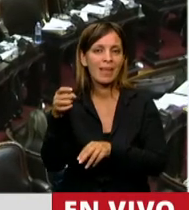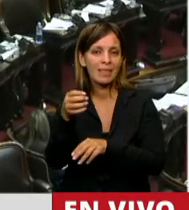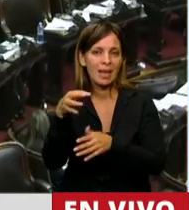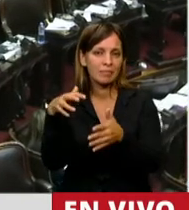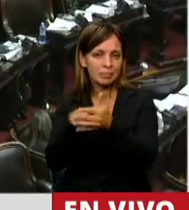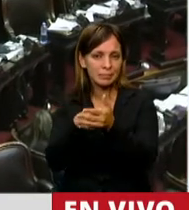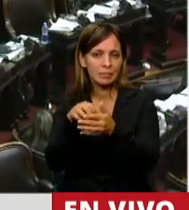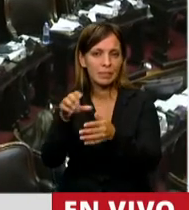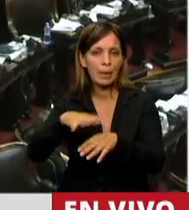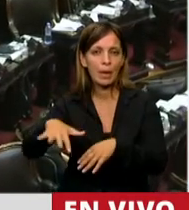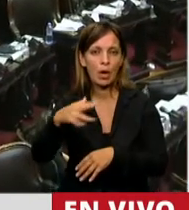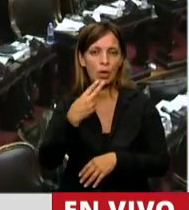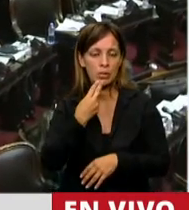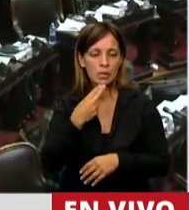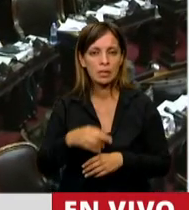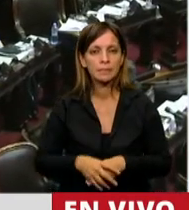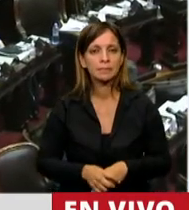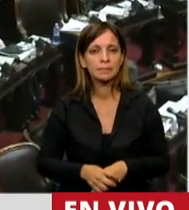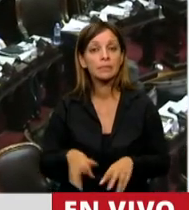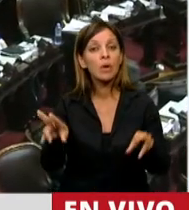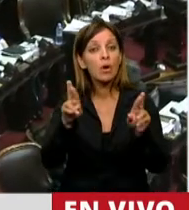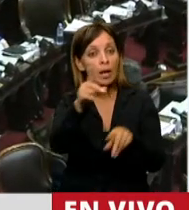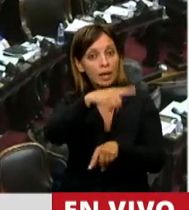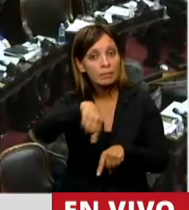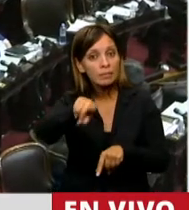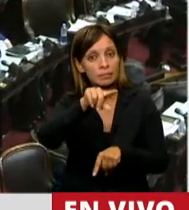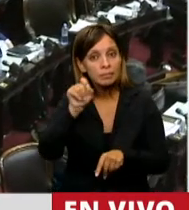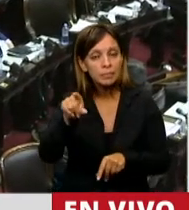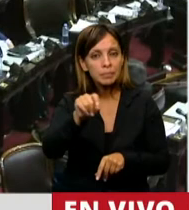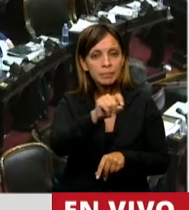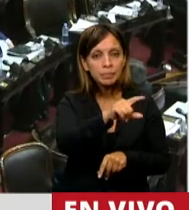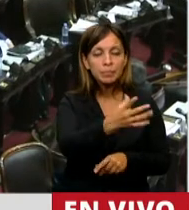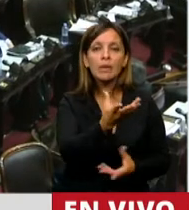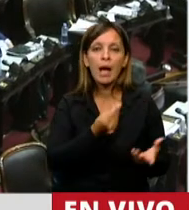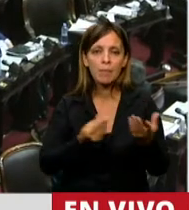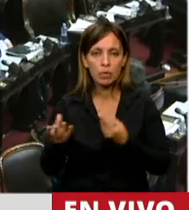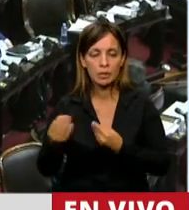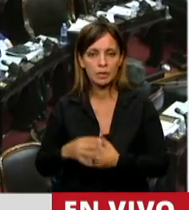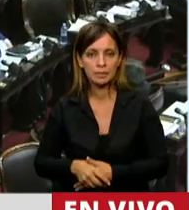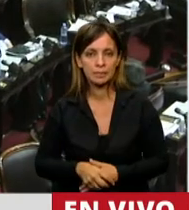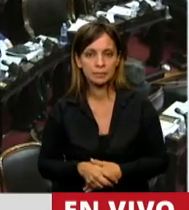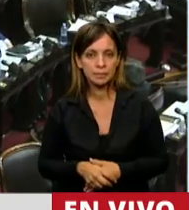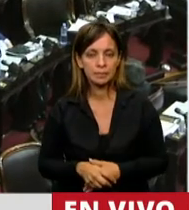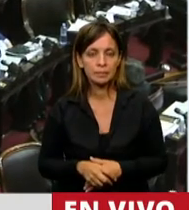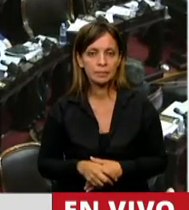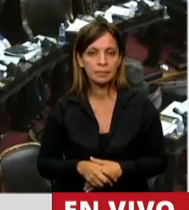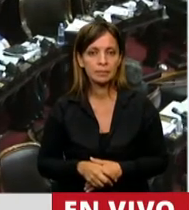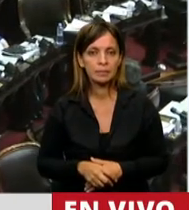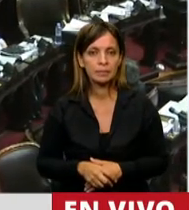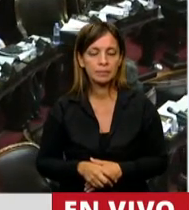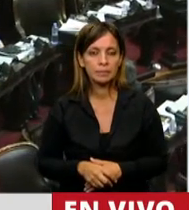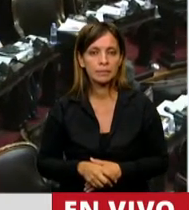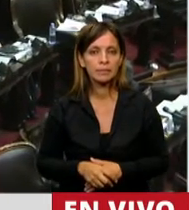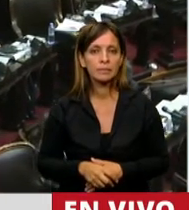Espero el acompañamiento de todos y de cada uno de los diputados, entendiendo